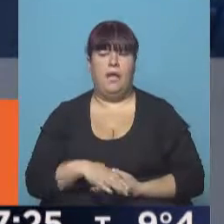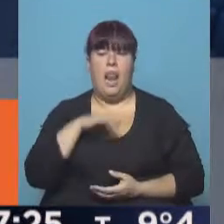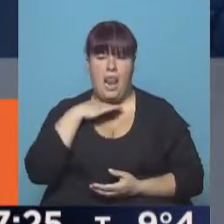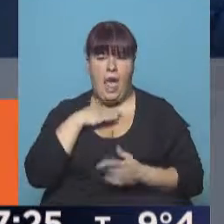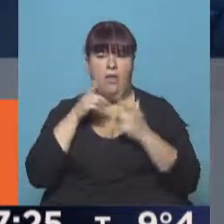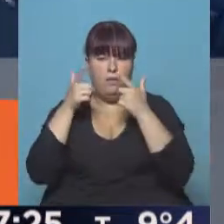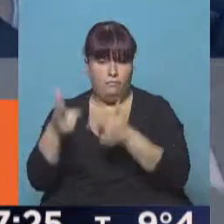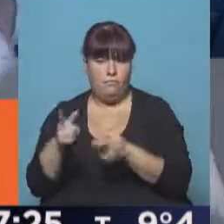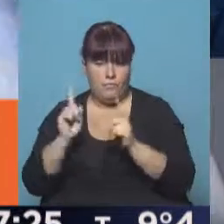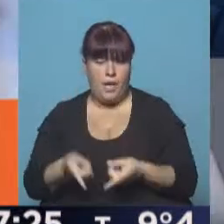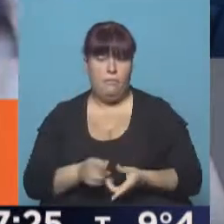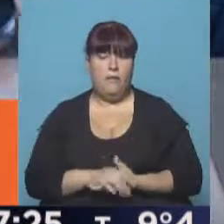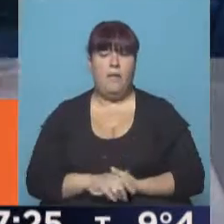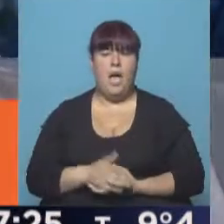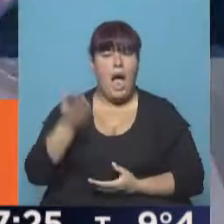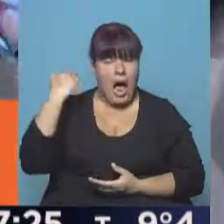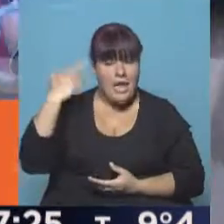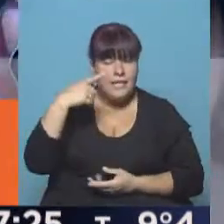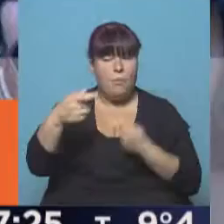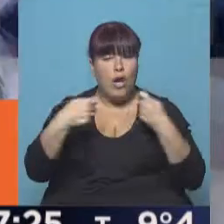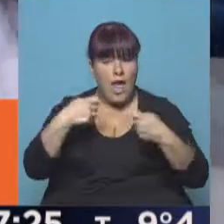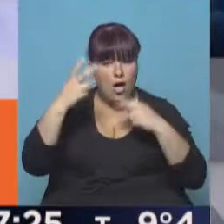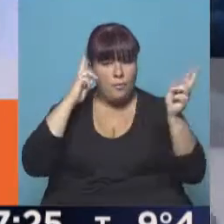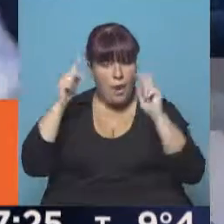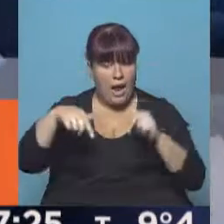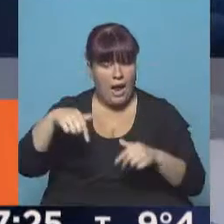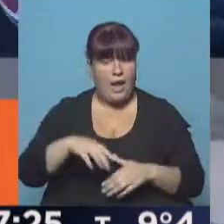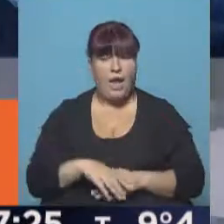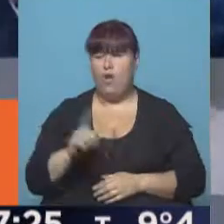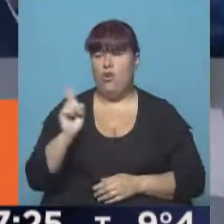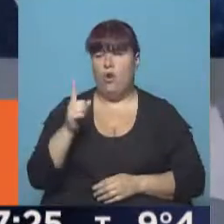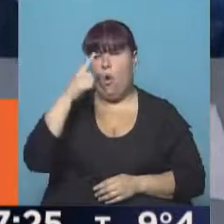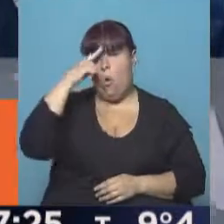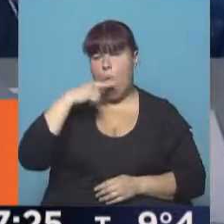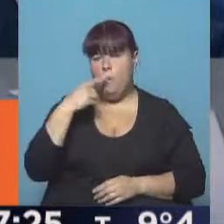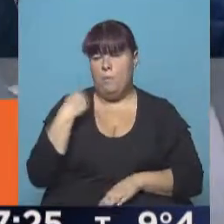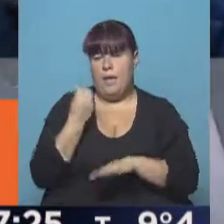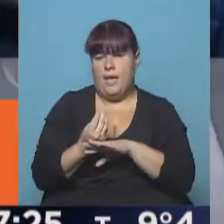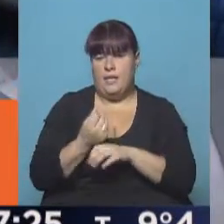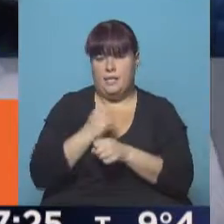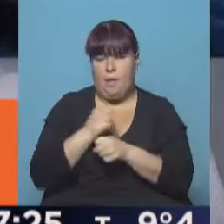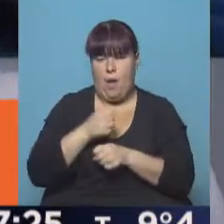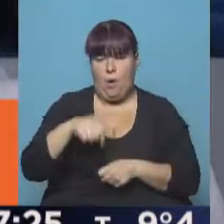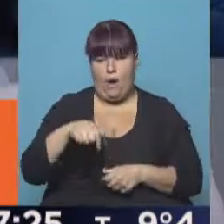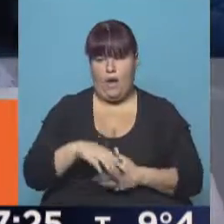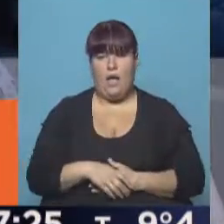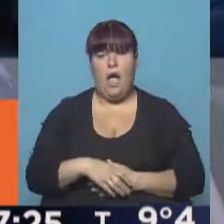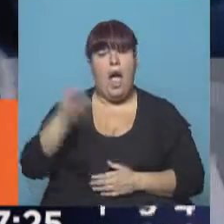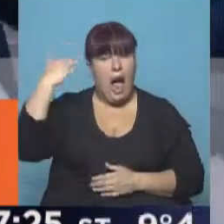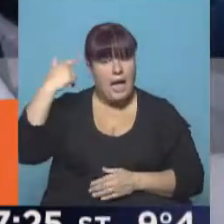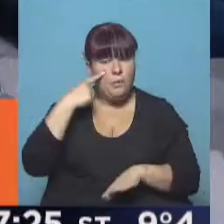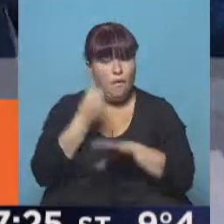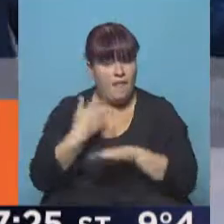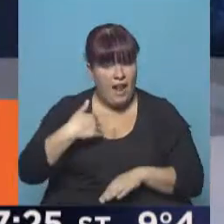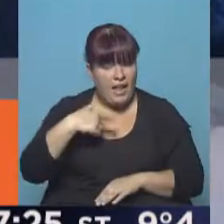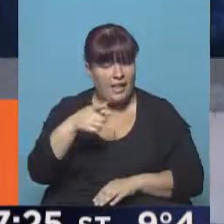ladrones pasan. ¿Hace mucho que tienes tu peluquería acá? No, un mes trabajo acá. ¿Y hace mucho que está en